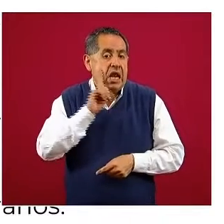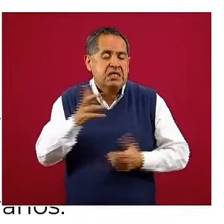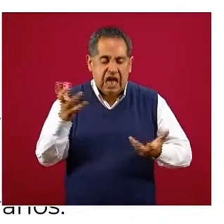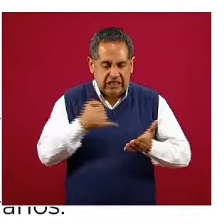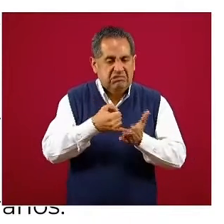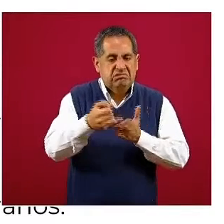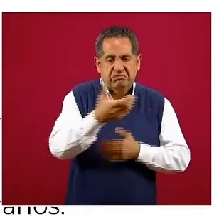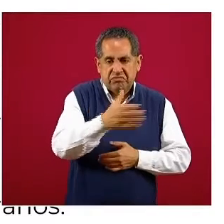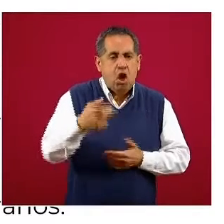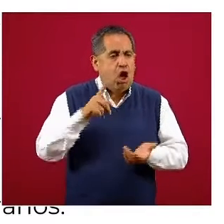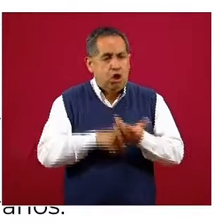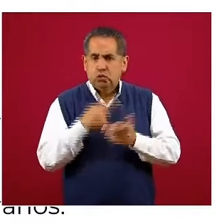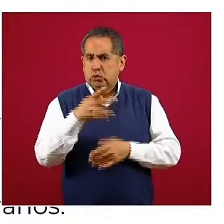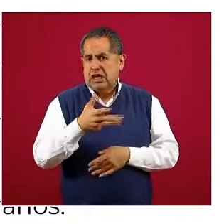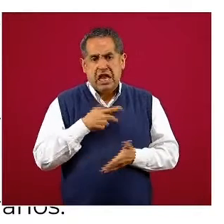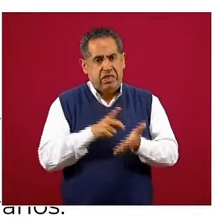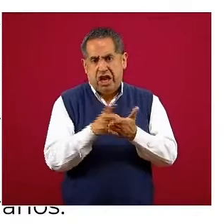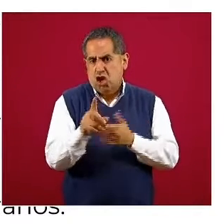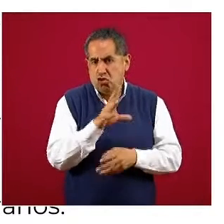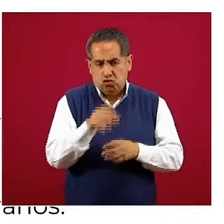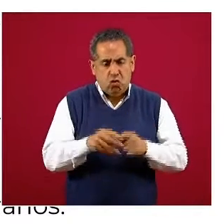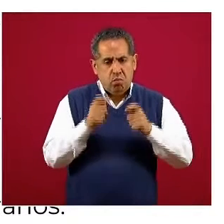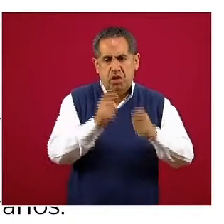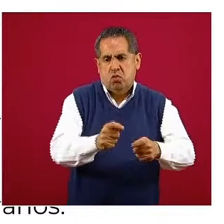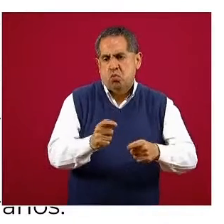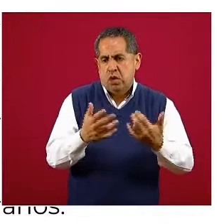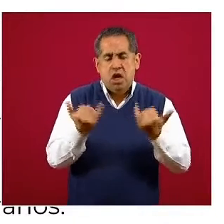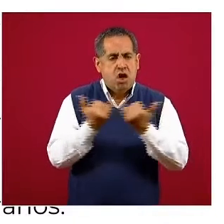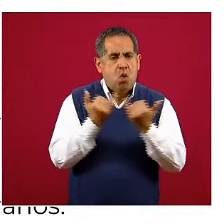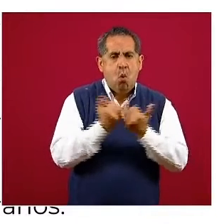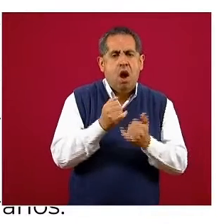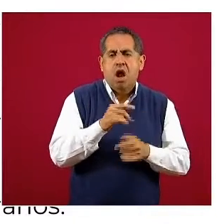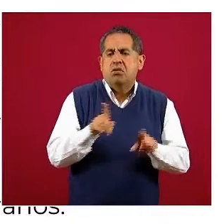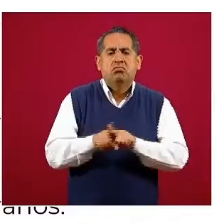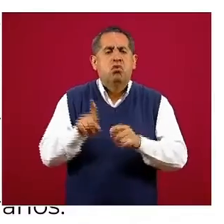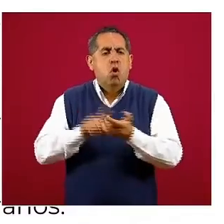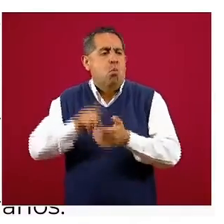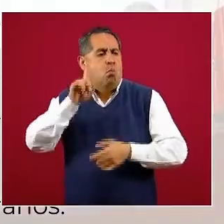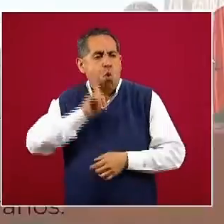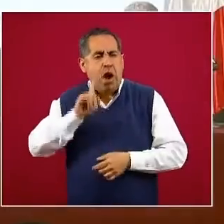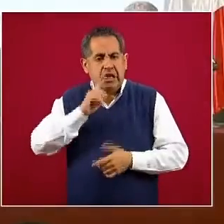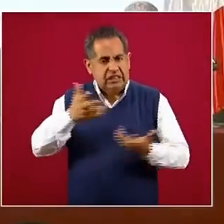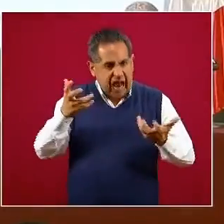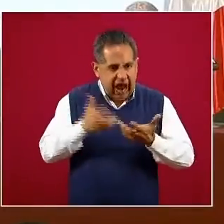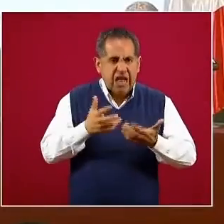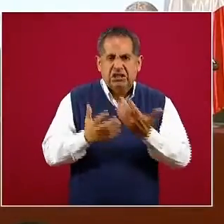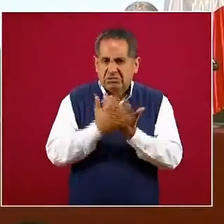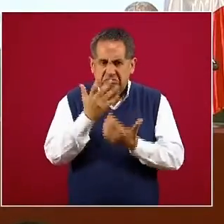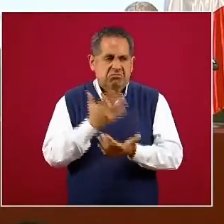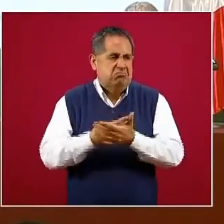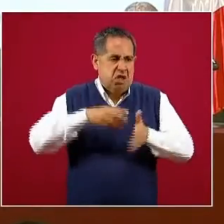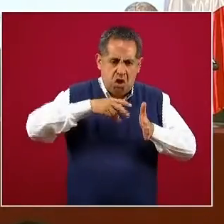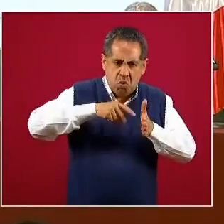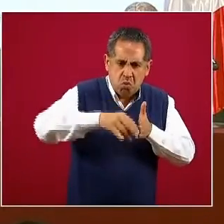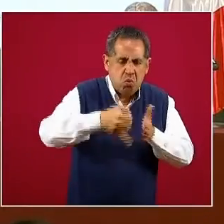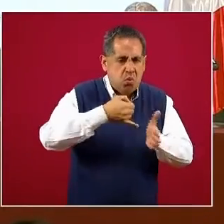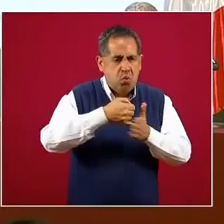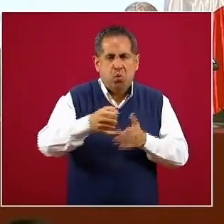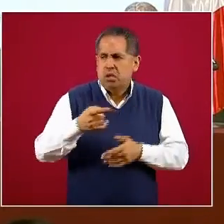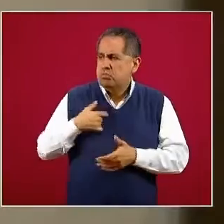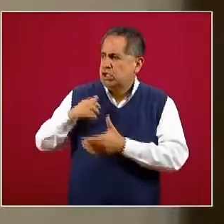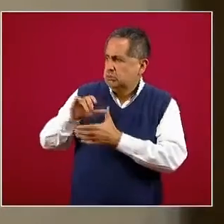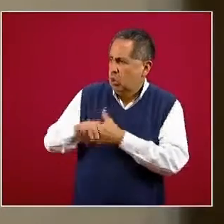constituido por ejidos y comunidades. Dentro de sus principales atribuciones está la defensa de los derechos